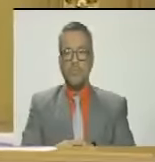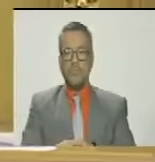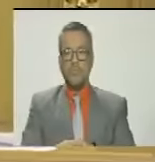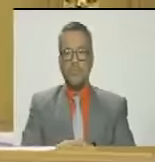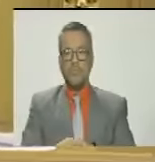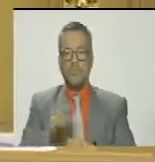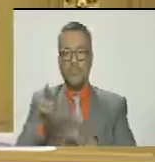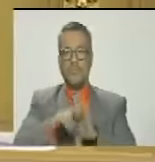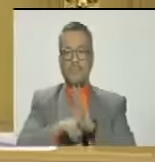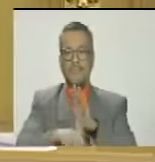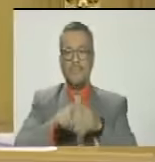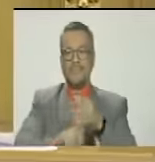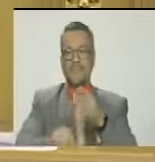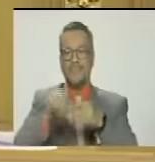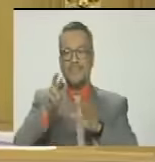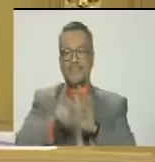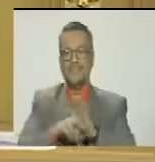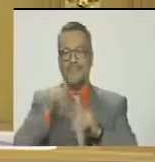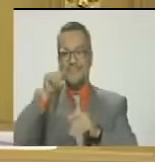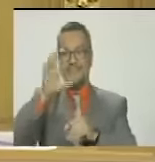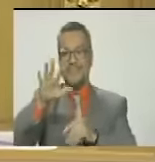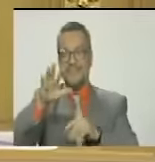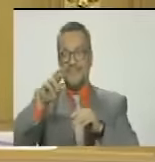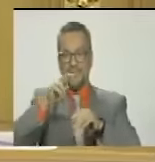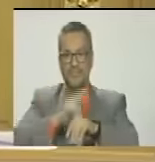debo ser breve porque dice el reglamento que tengo 5 minutos, no me puedo pasar.